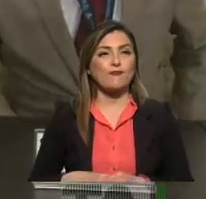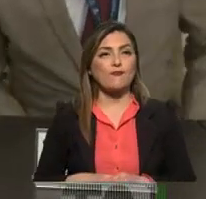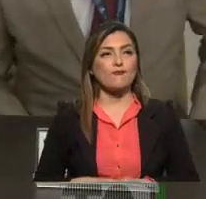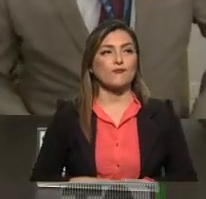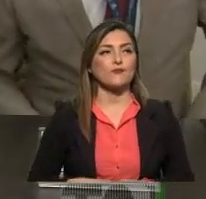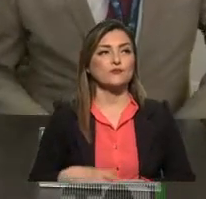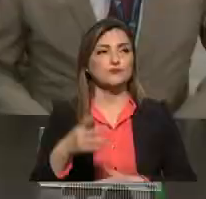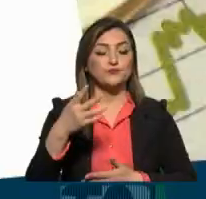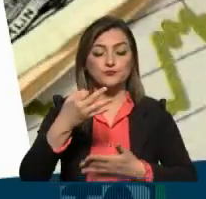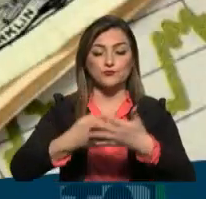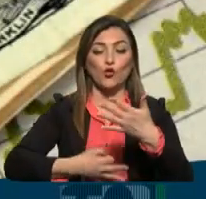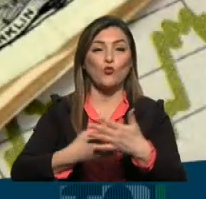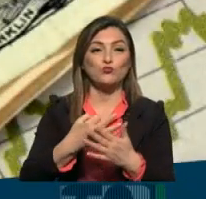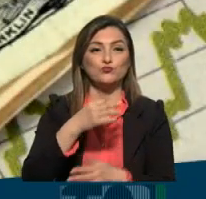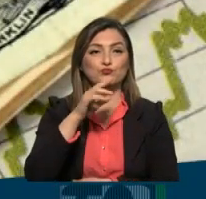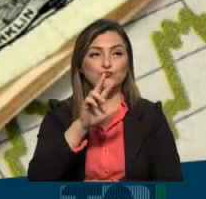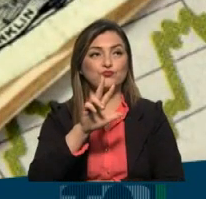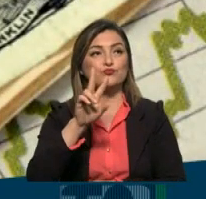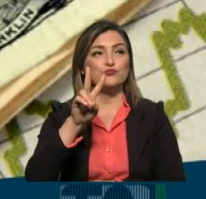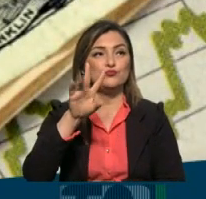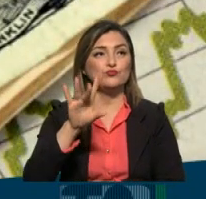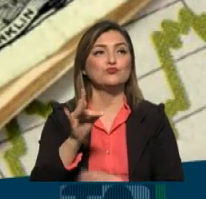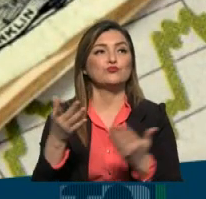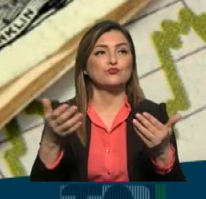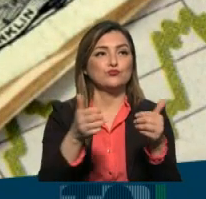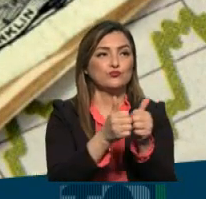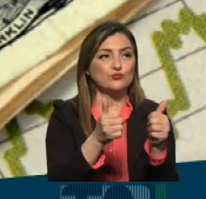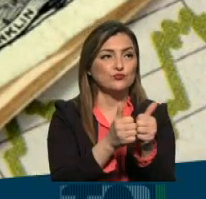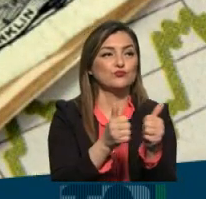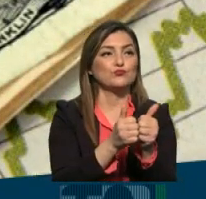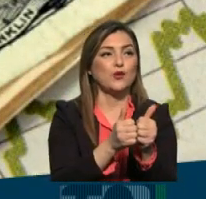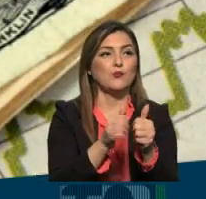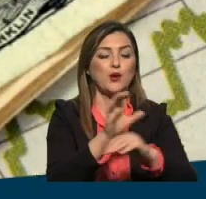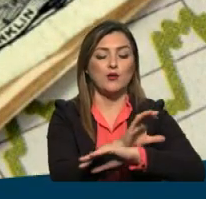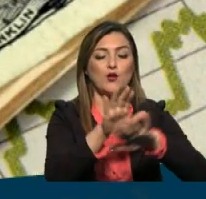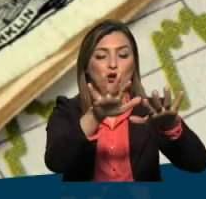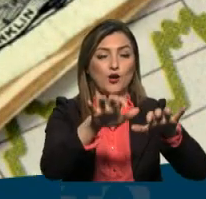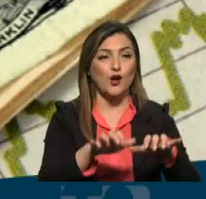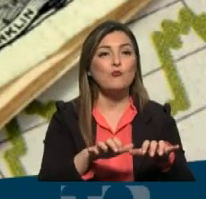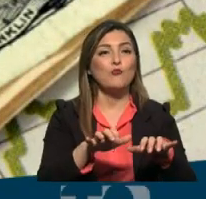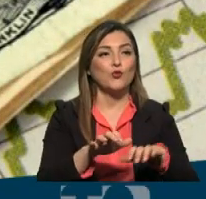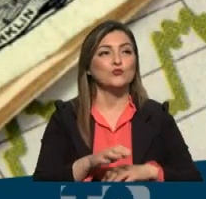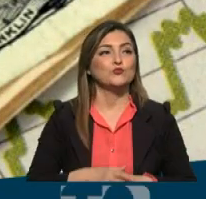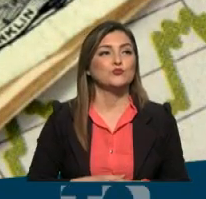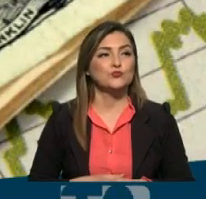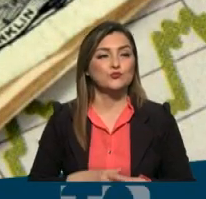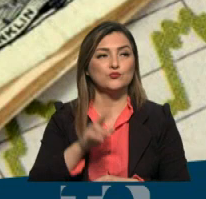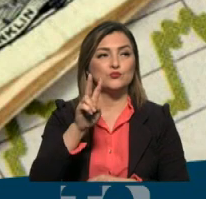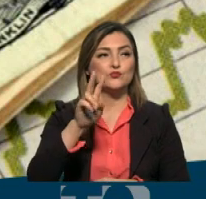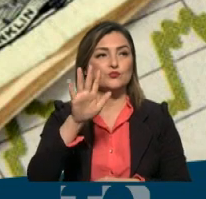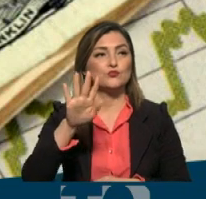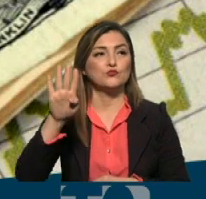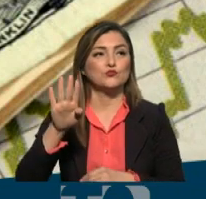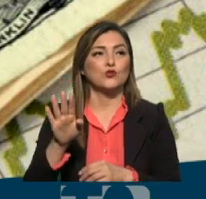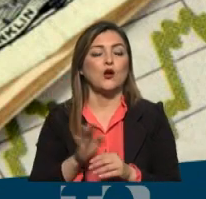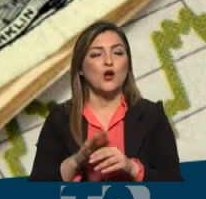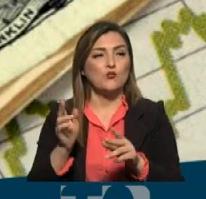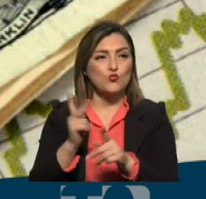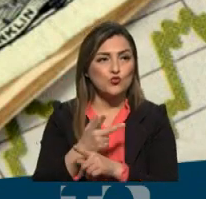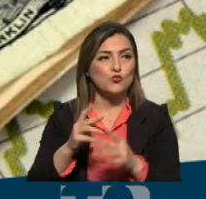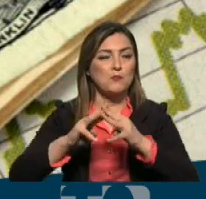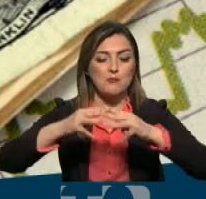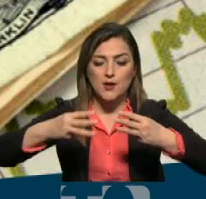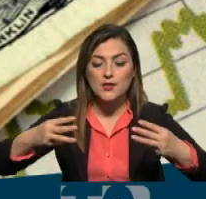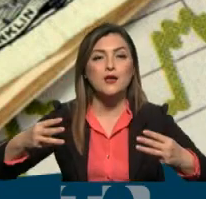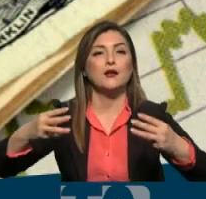de partidas, según el ministro, 328 corresponden a maquinaria y equipo para la agroindustria, mientras que 254 son